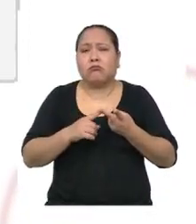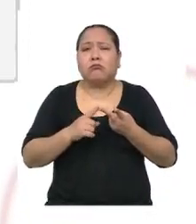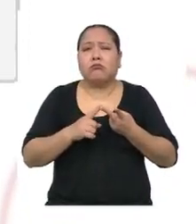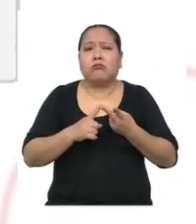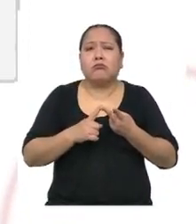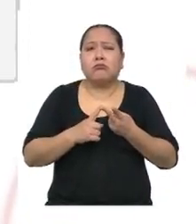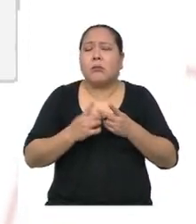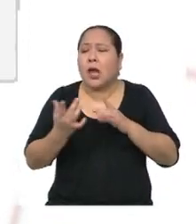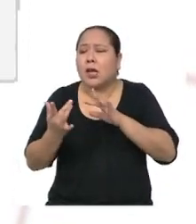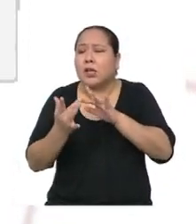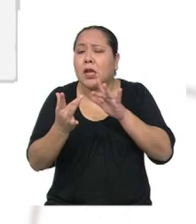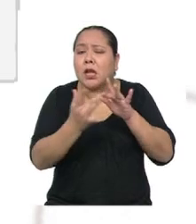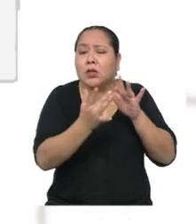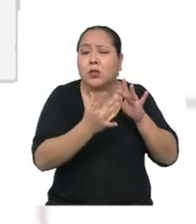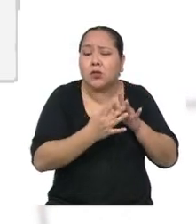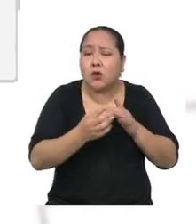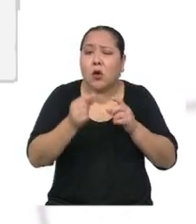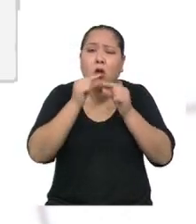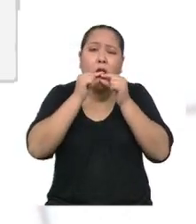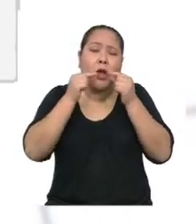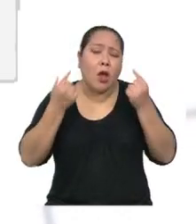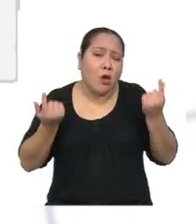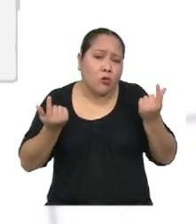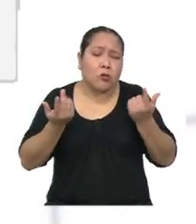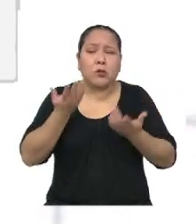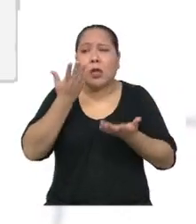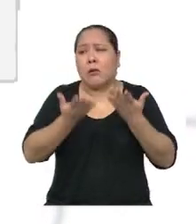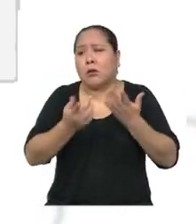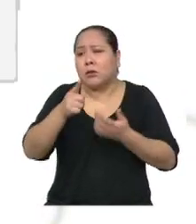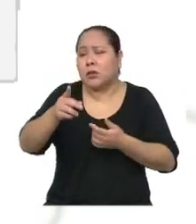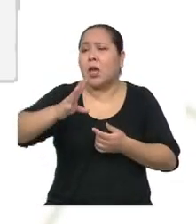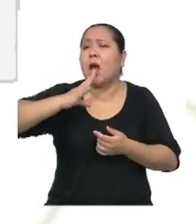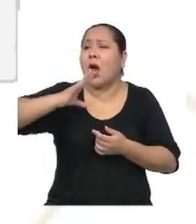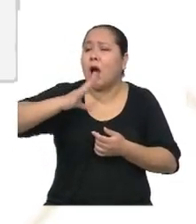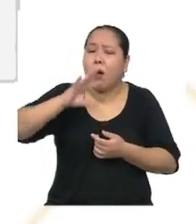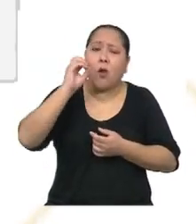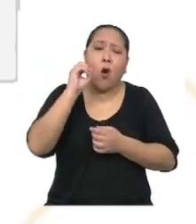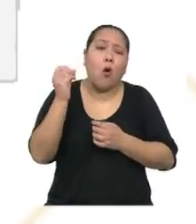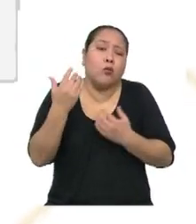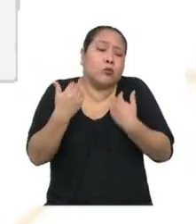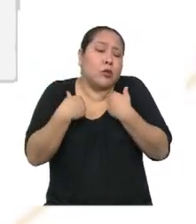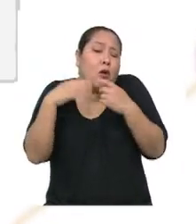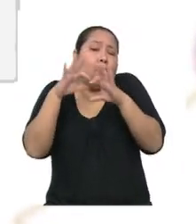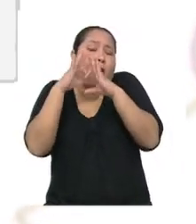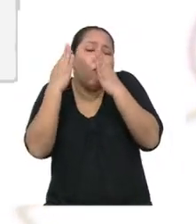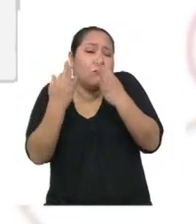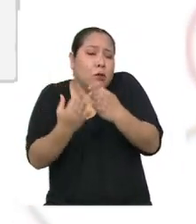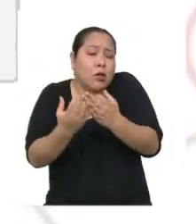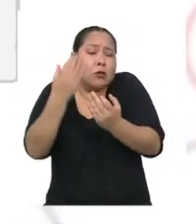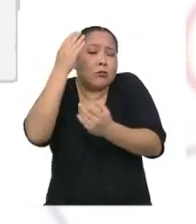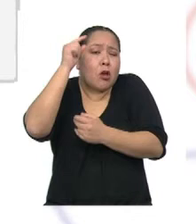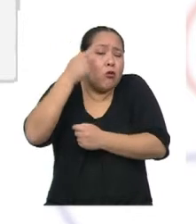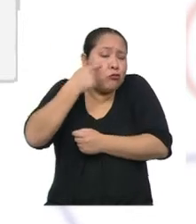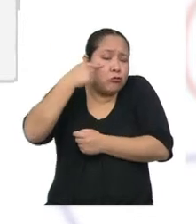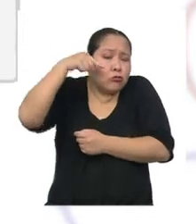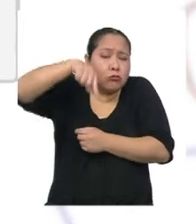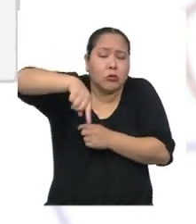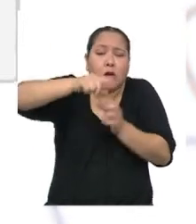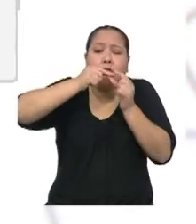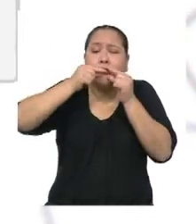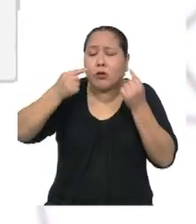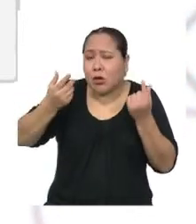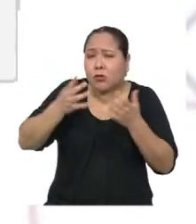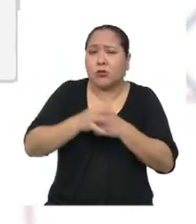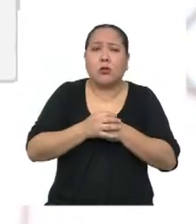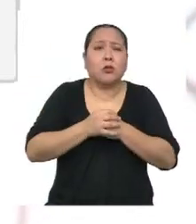la relación con el quechua, o sea, si lo hablaban o tenían familiares que sepan esta lengua originaria, y